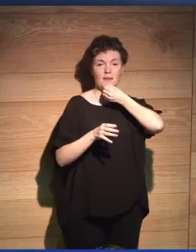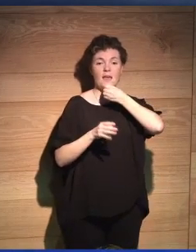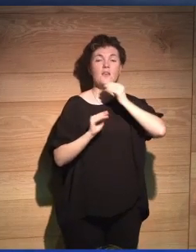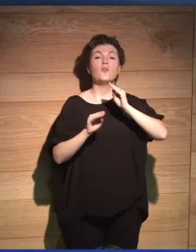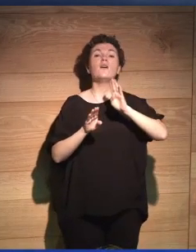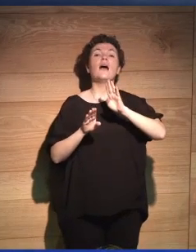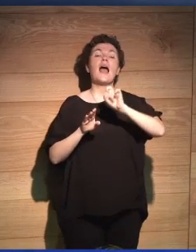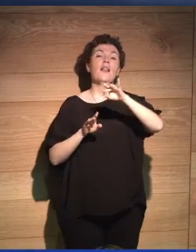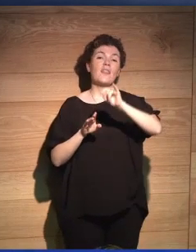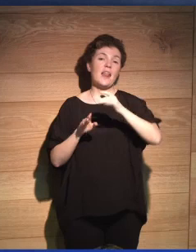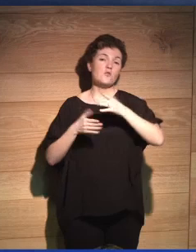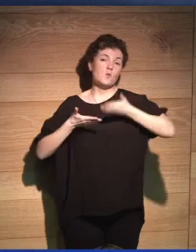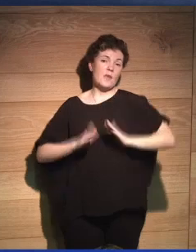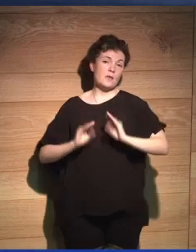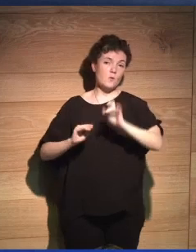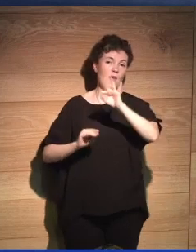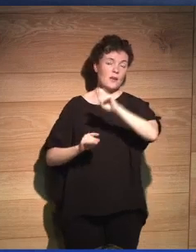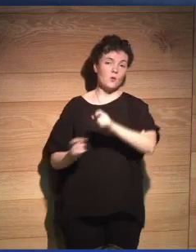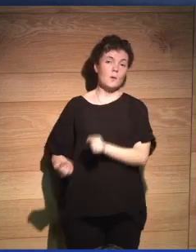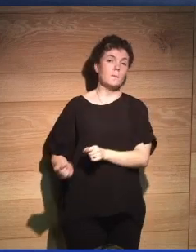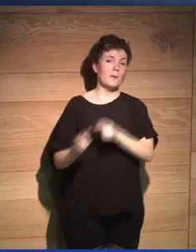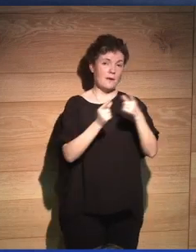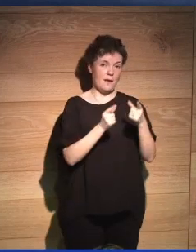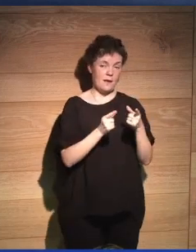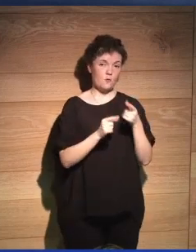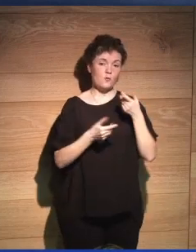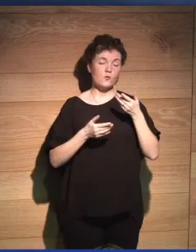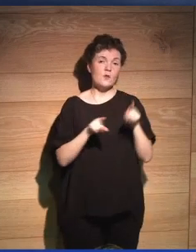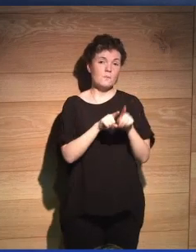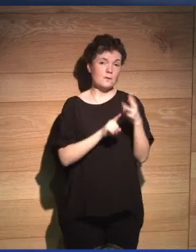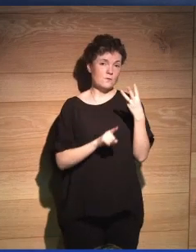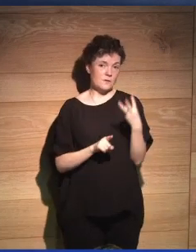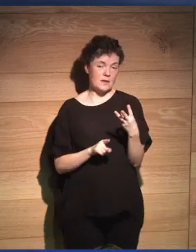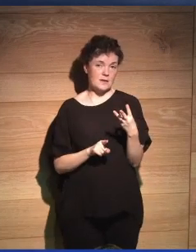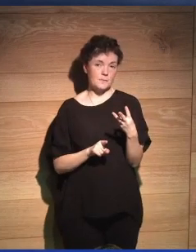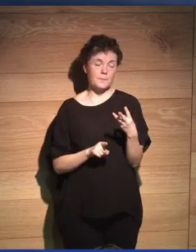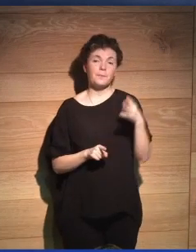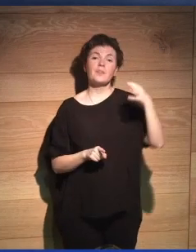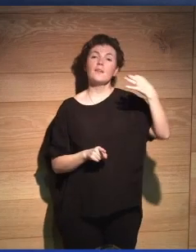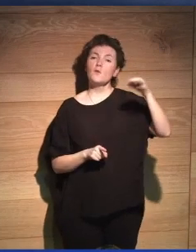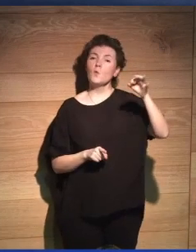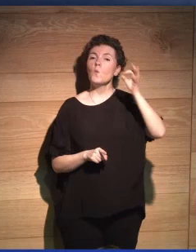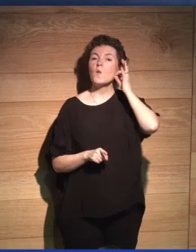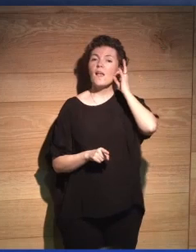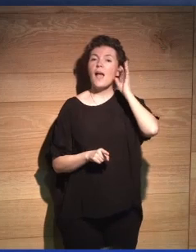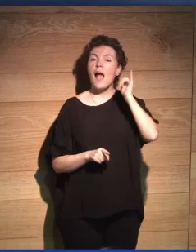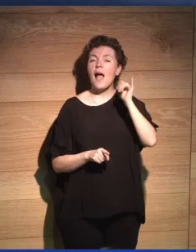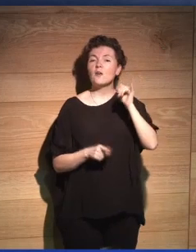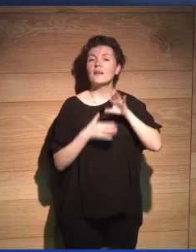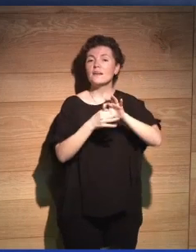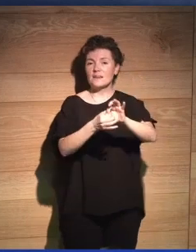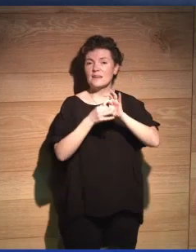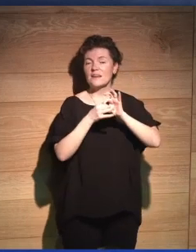de Arturo, que emigró a Brasil junto con sus 3 hermanos y la única que tenía una